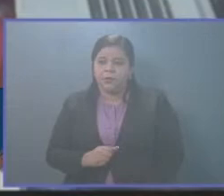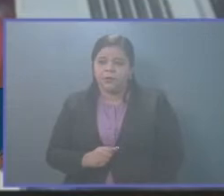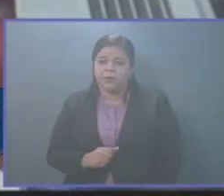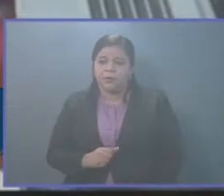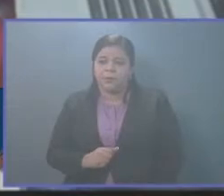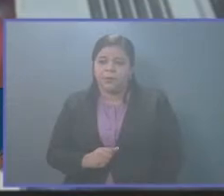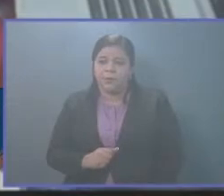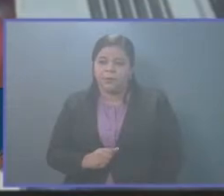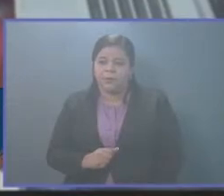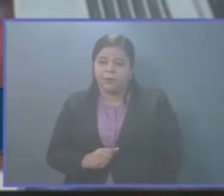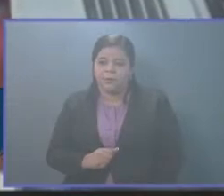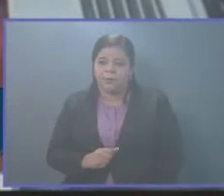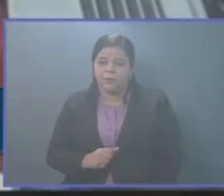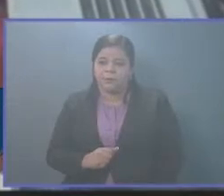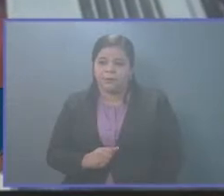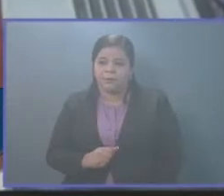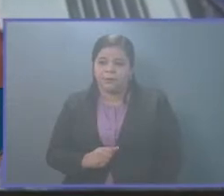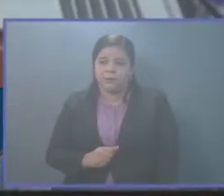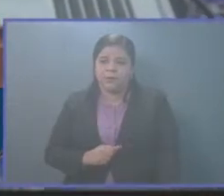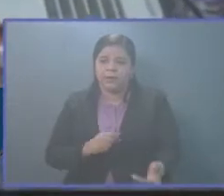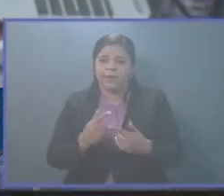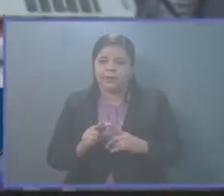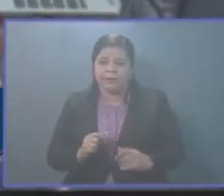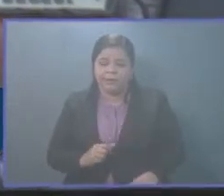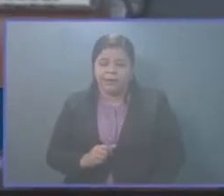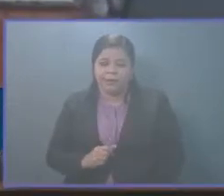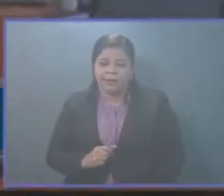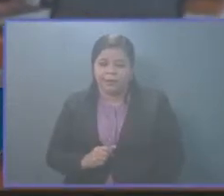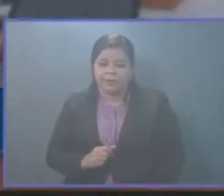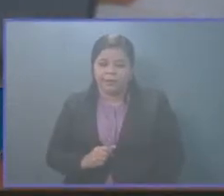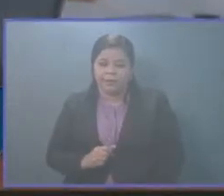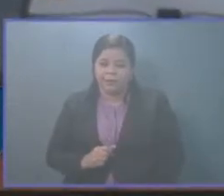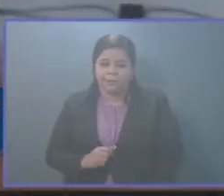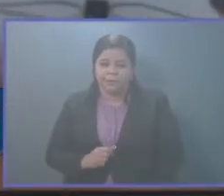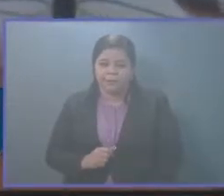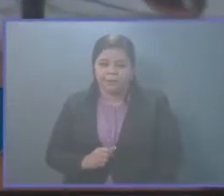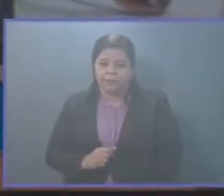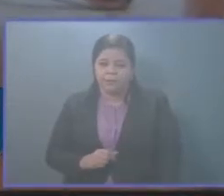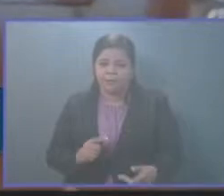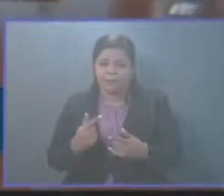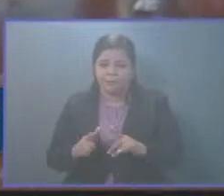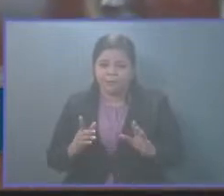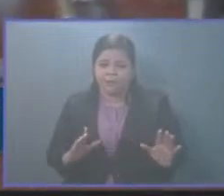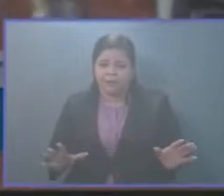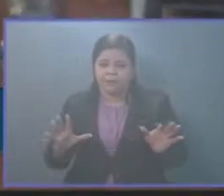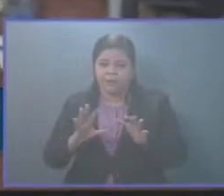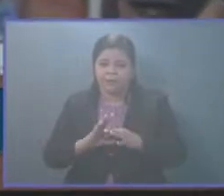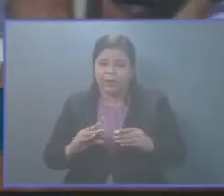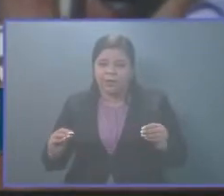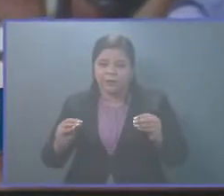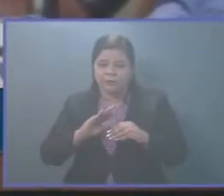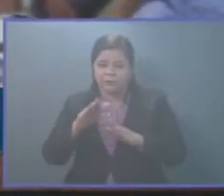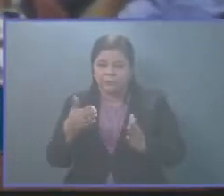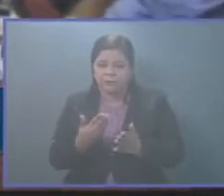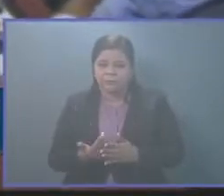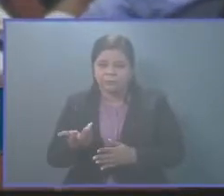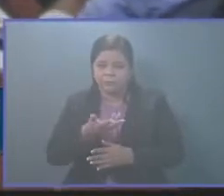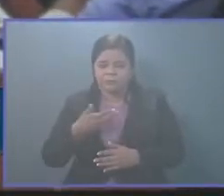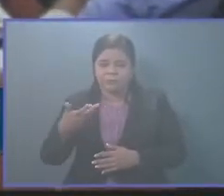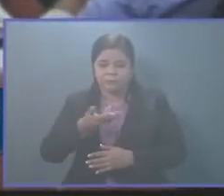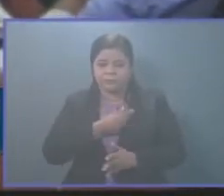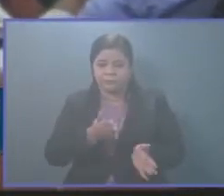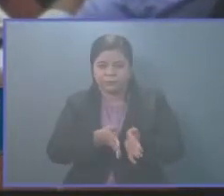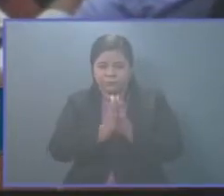Tiene la palabra la diputada Yancy Urbina. Mire, solamente para, más bien, como en ocasiones hacemos a título